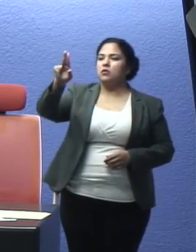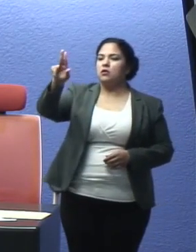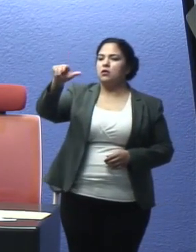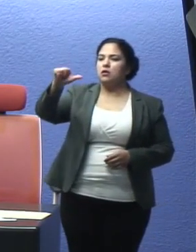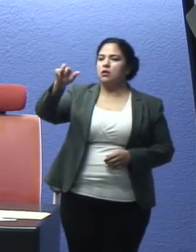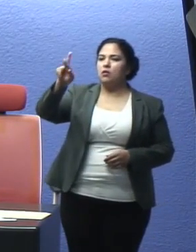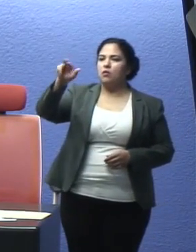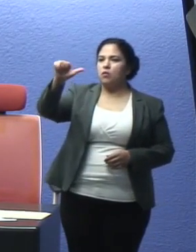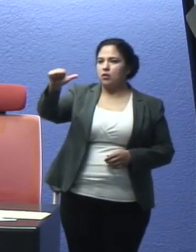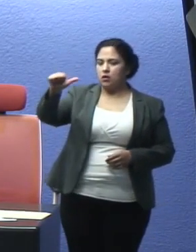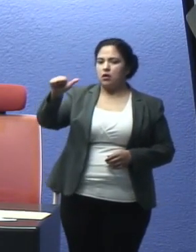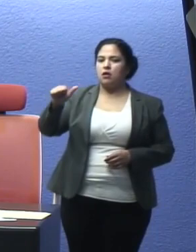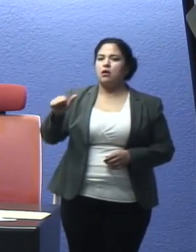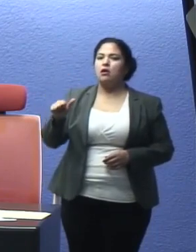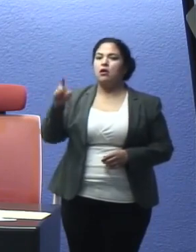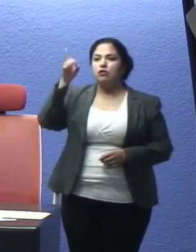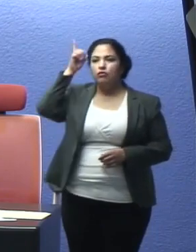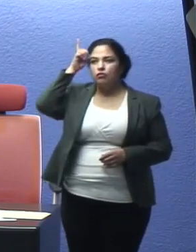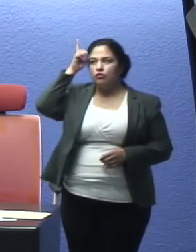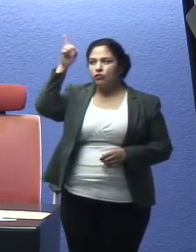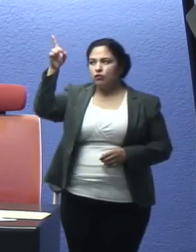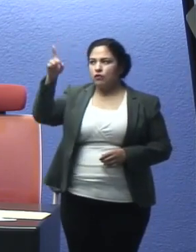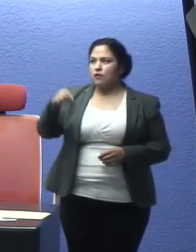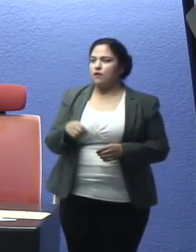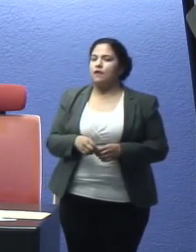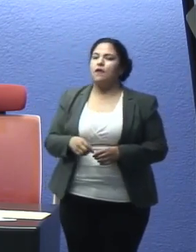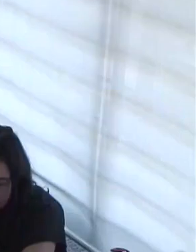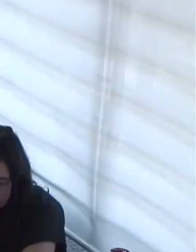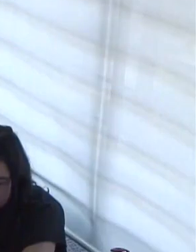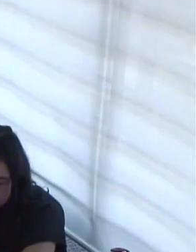estoy estudiando doctorado en urbanismo. Soy costarricense.